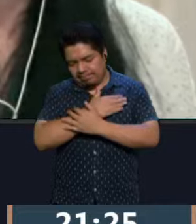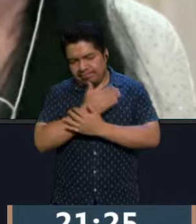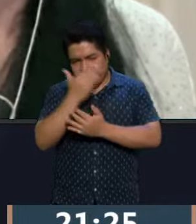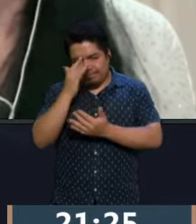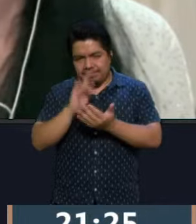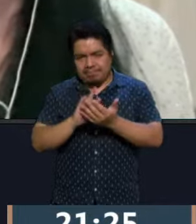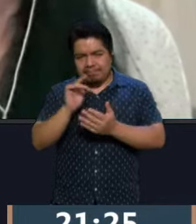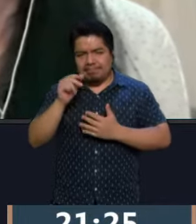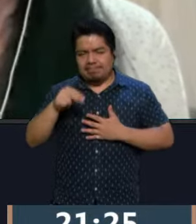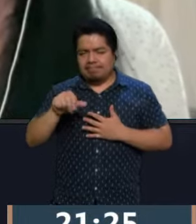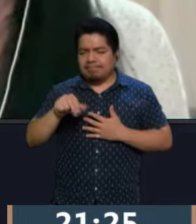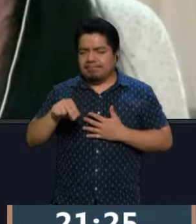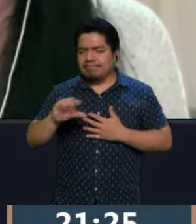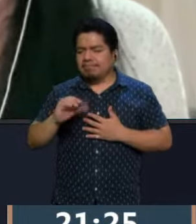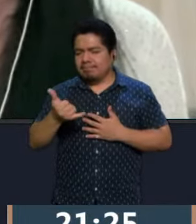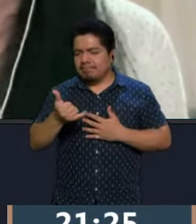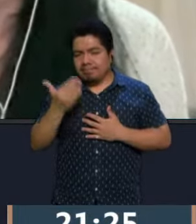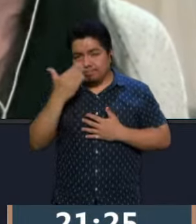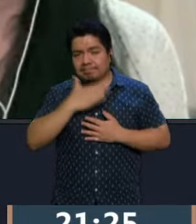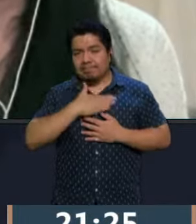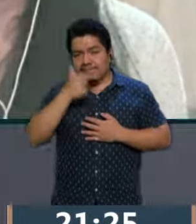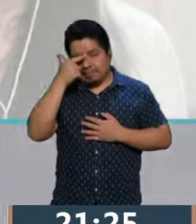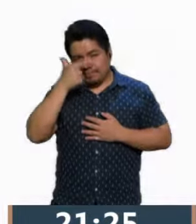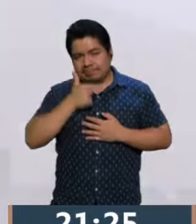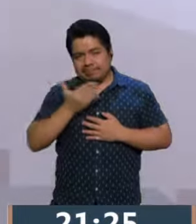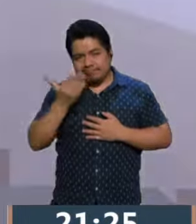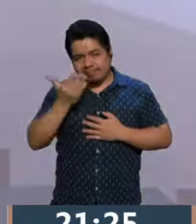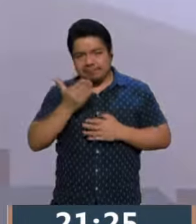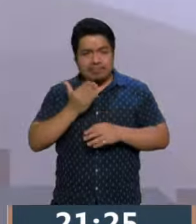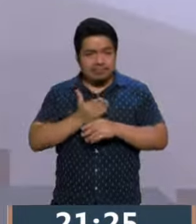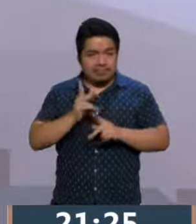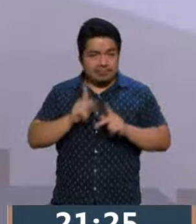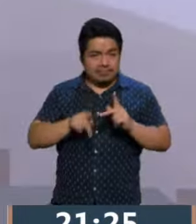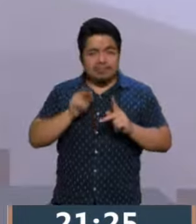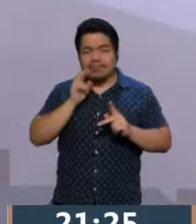Un abrazo, buenas noches. Buenas noches, nosotros vamos a una pausa y ya volvemos.